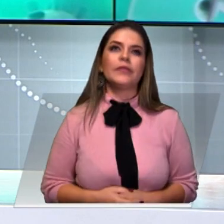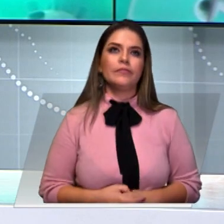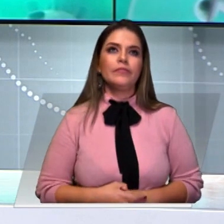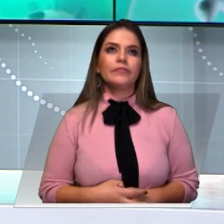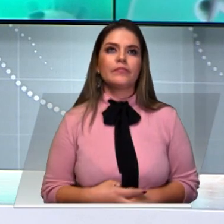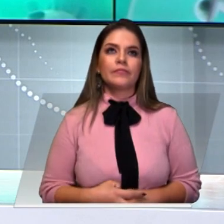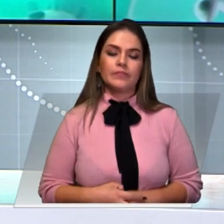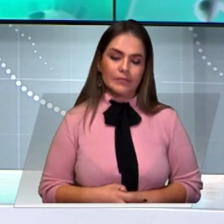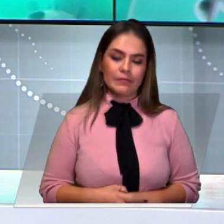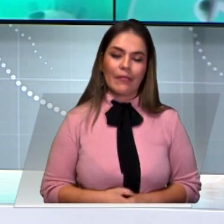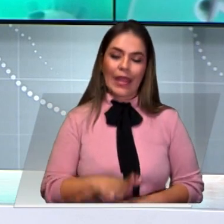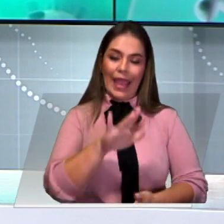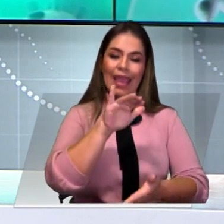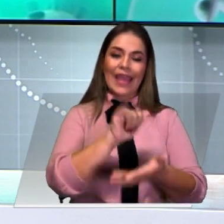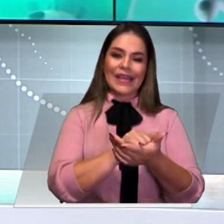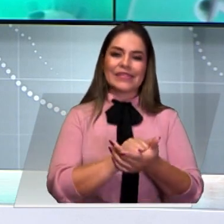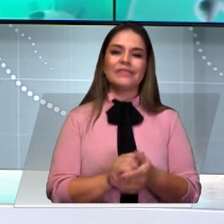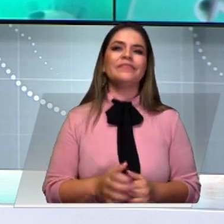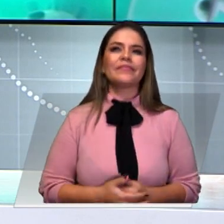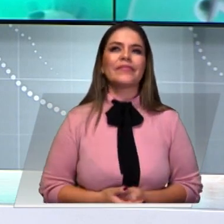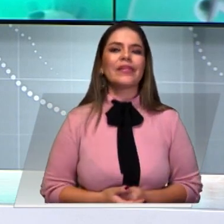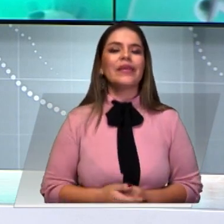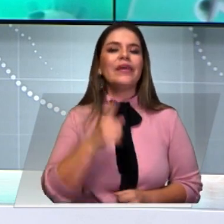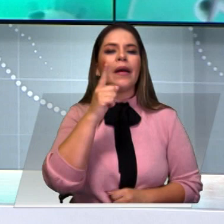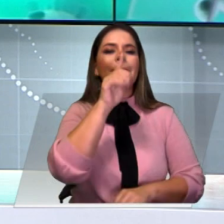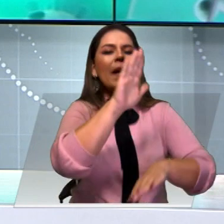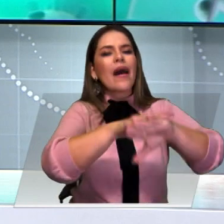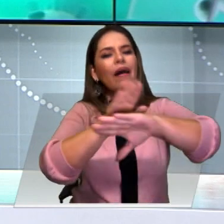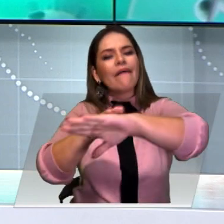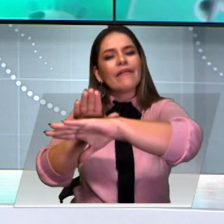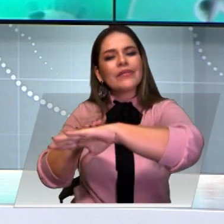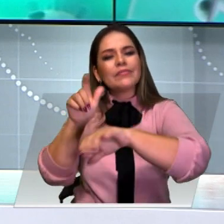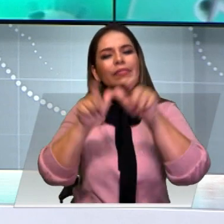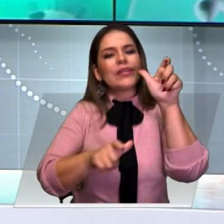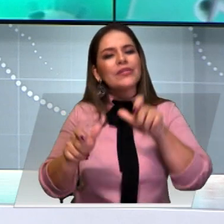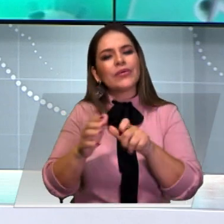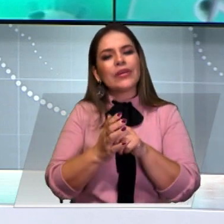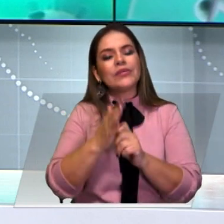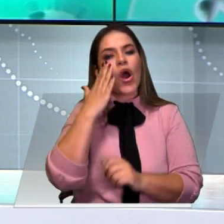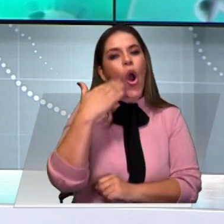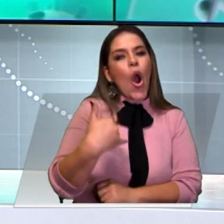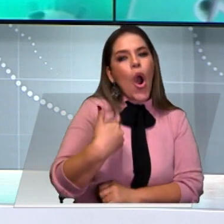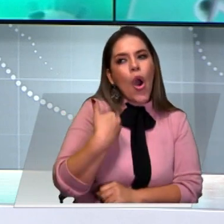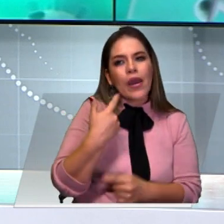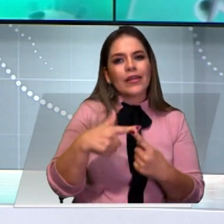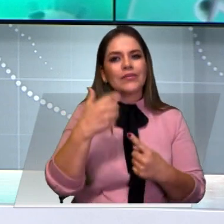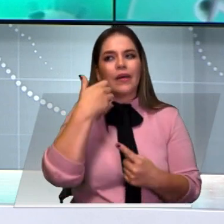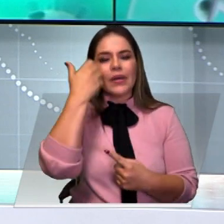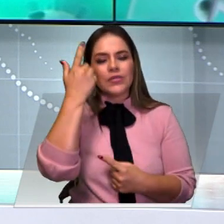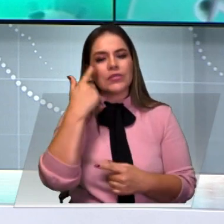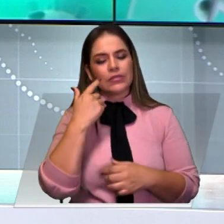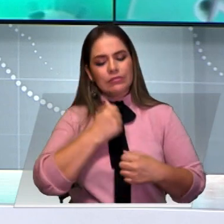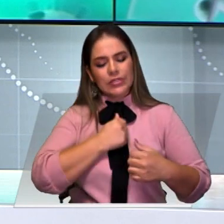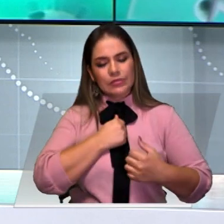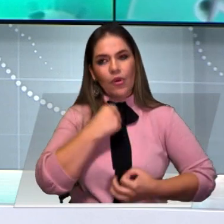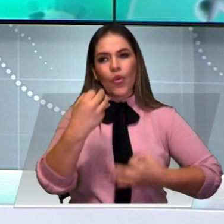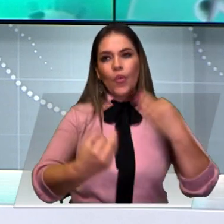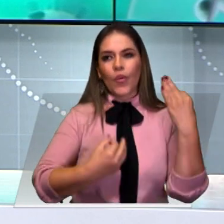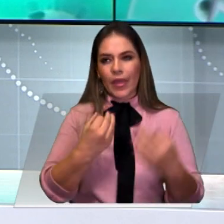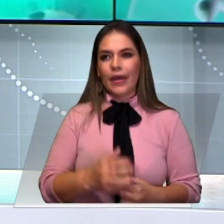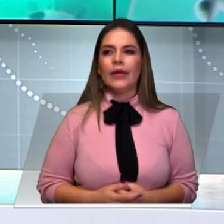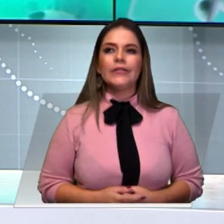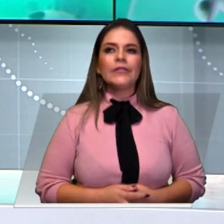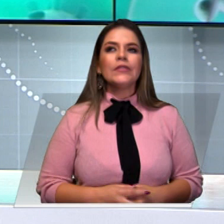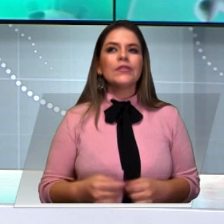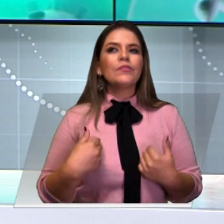La mano que cuida, ese es el nombre de la campaña que invita a la población, en especial a los adultos jóvenes y a los adolescentes, al autocuidado. De esta forma se